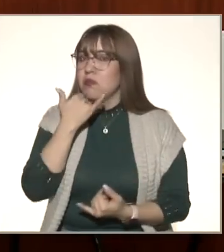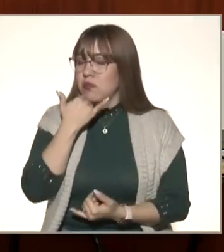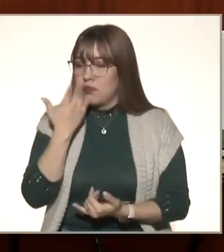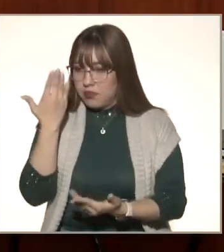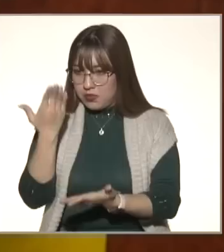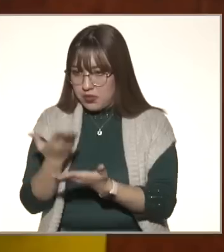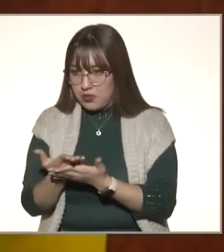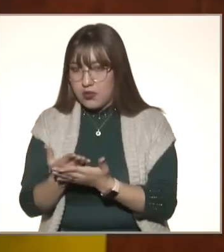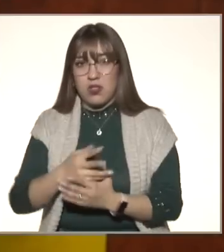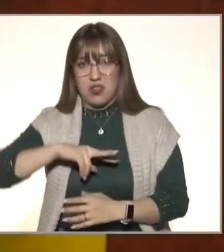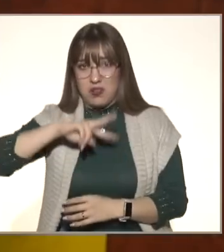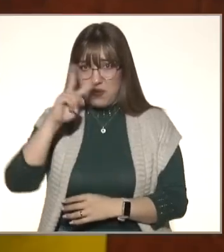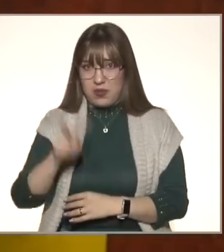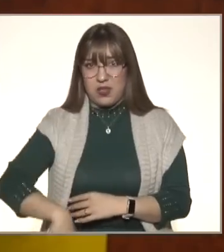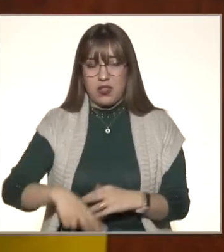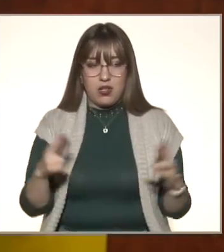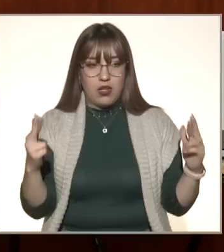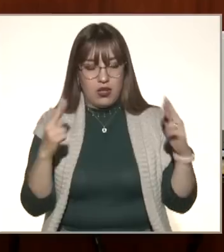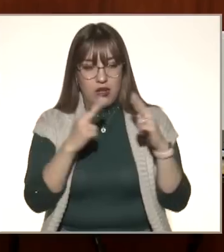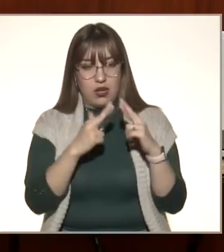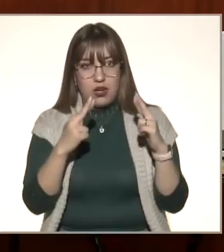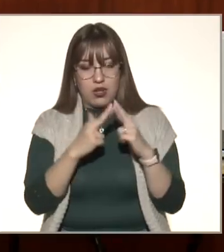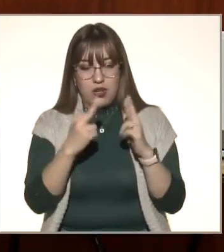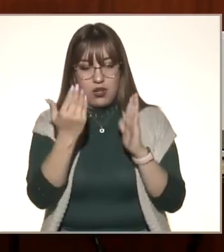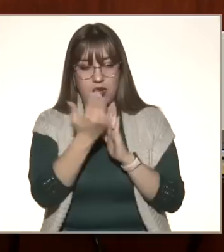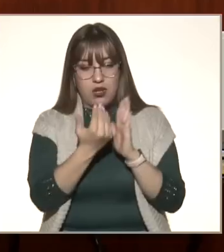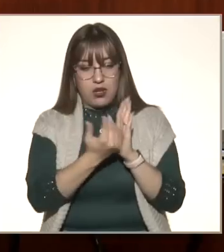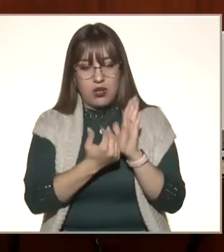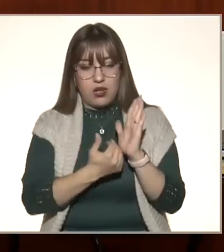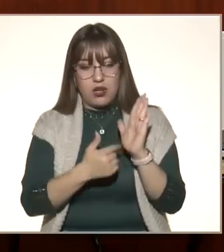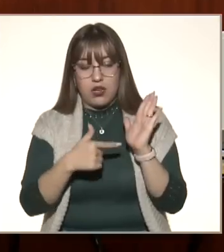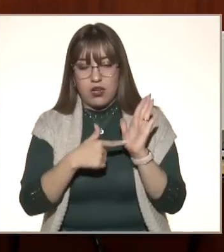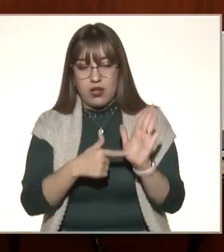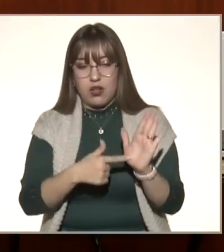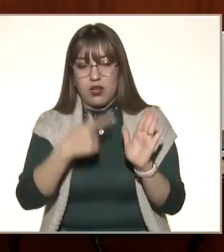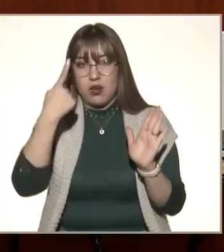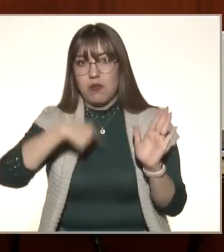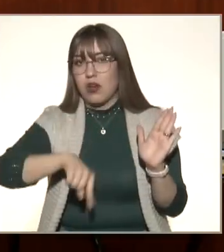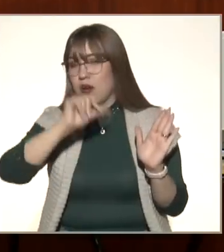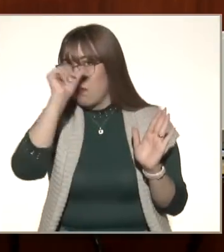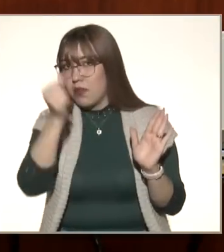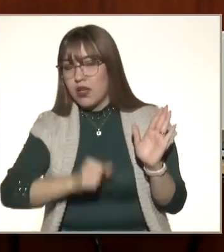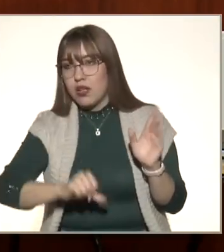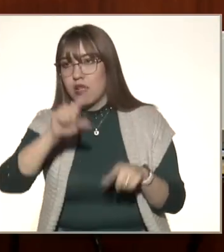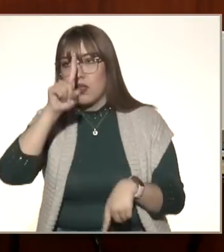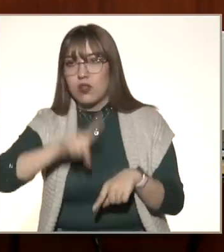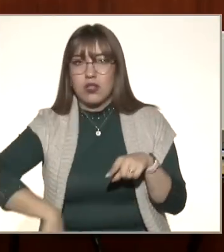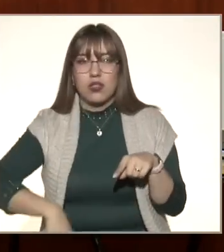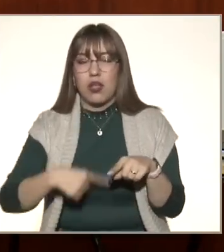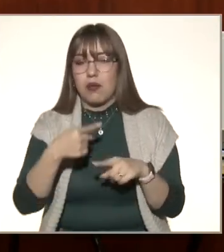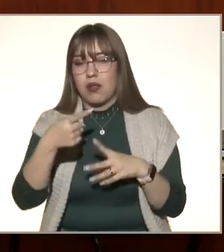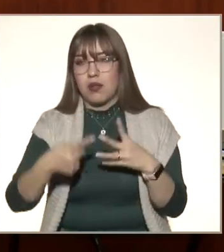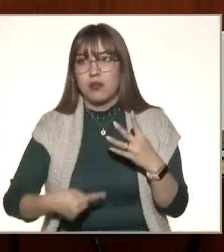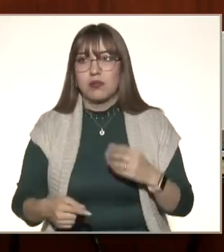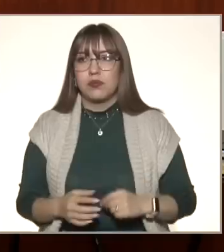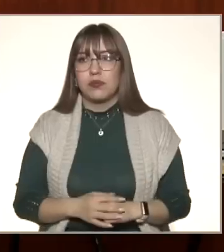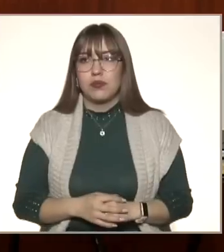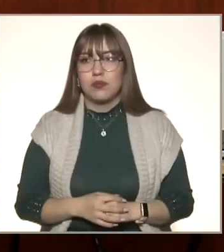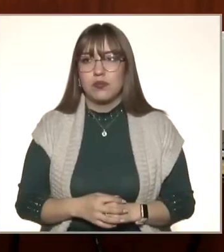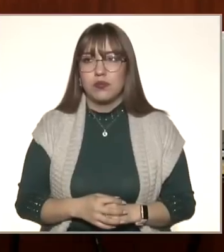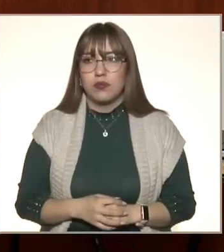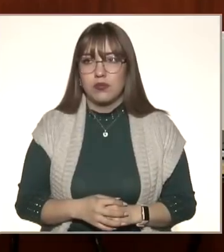ejerciéramos lo que la religión nos dice para no estar en el pecado, porque el